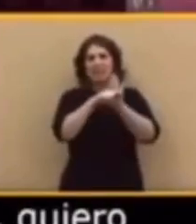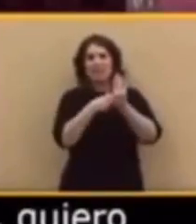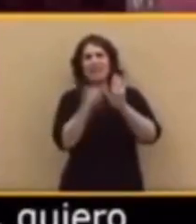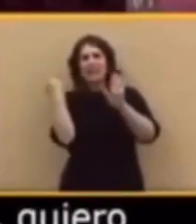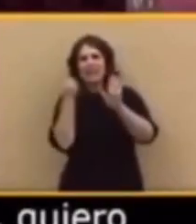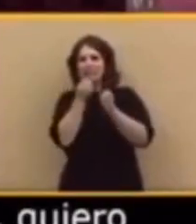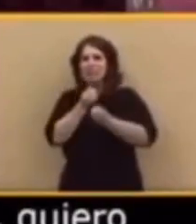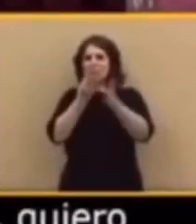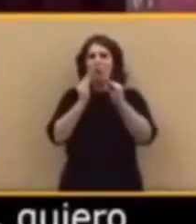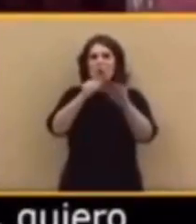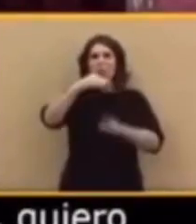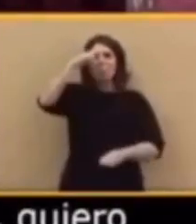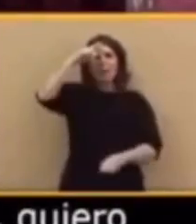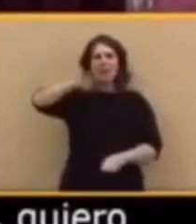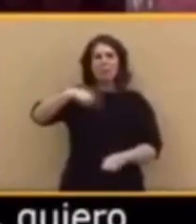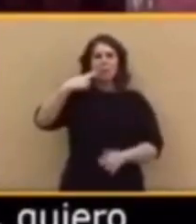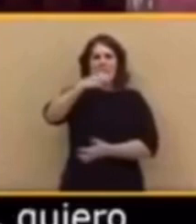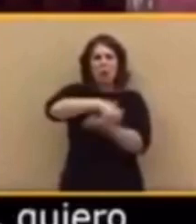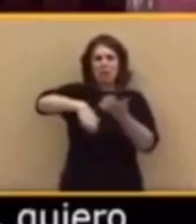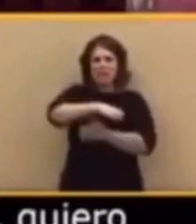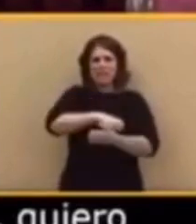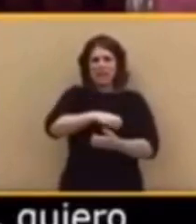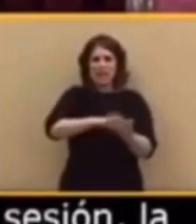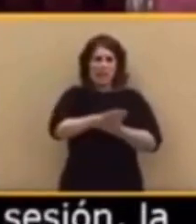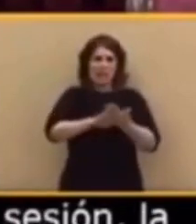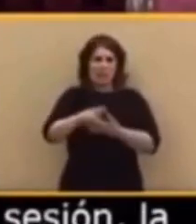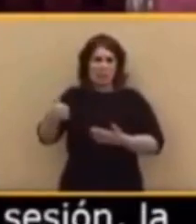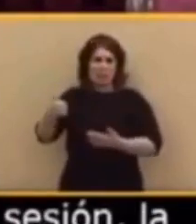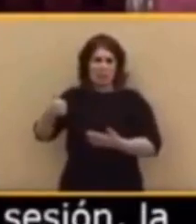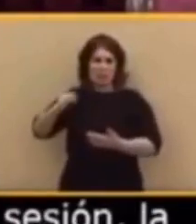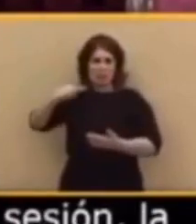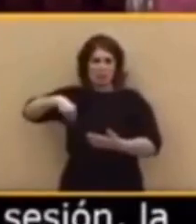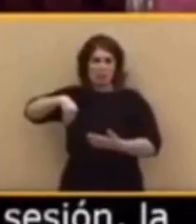padre es un terrorista», refiriéndose al vicepresidente segundo del Gobierno.